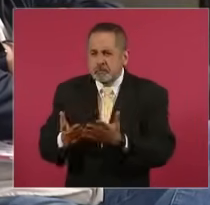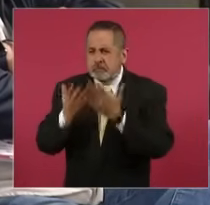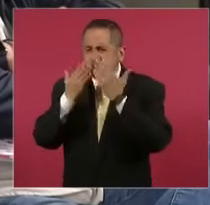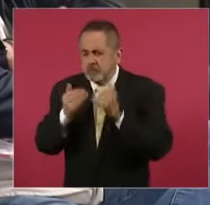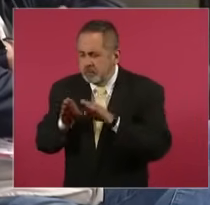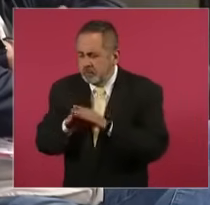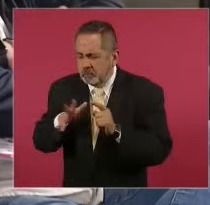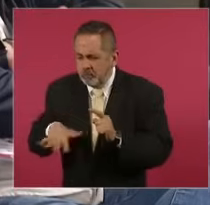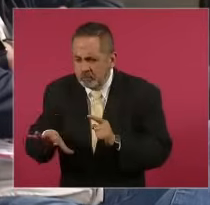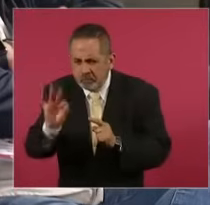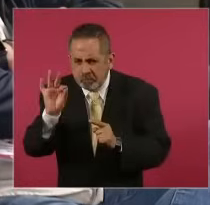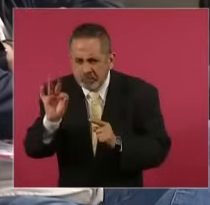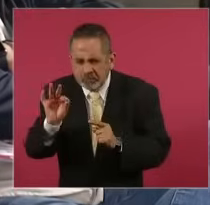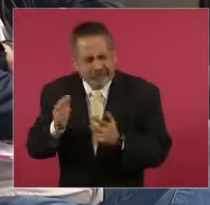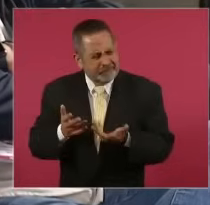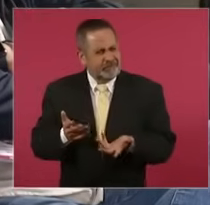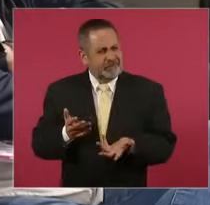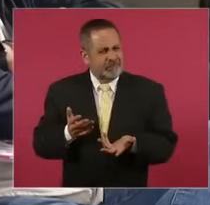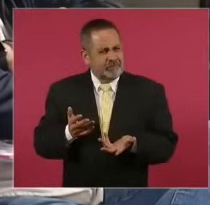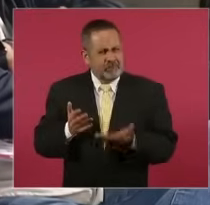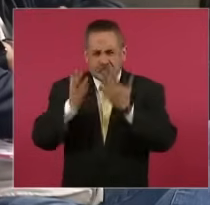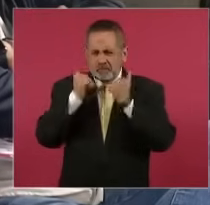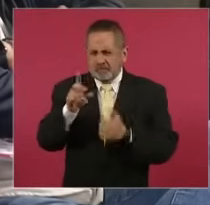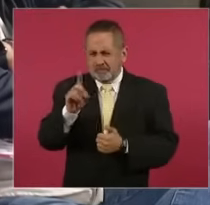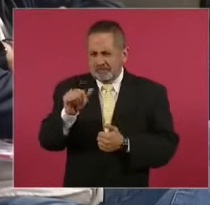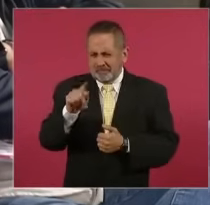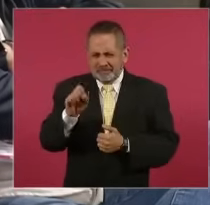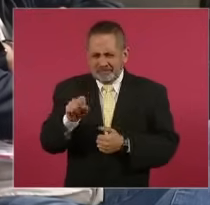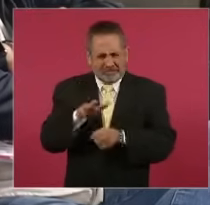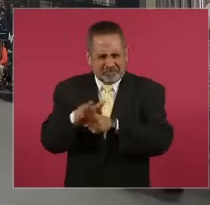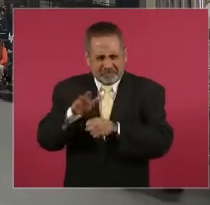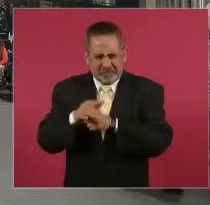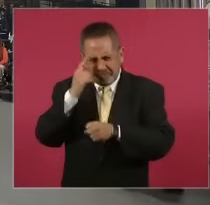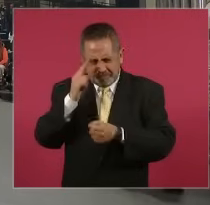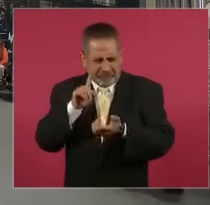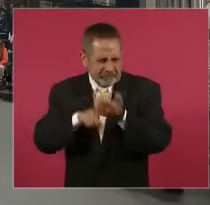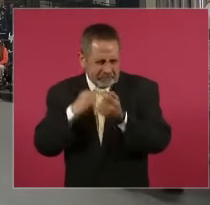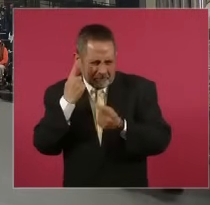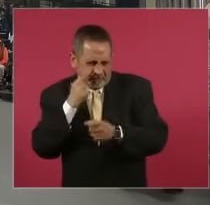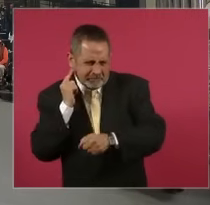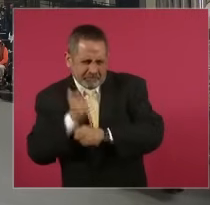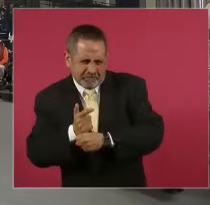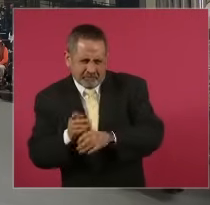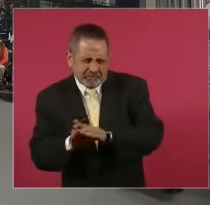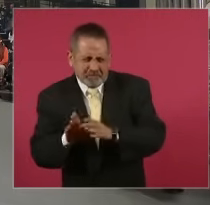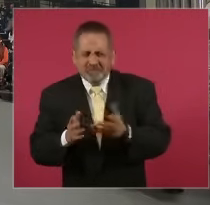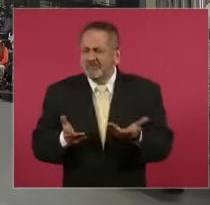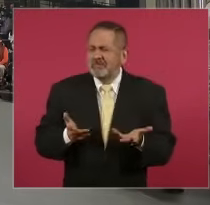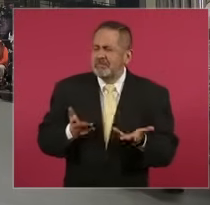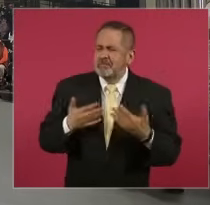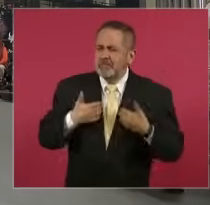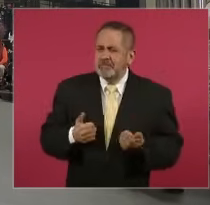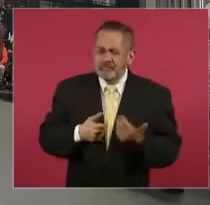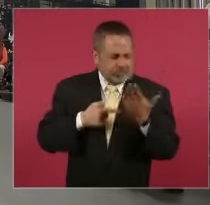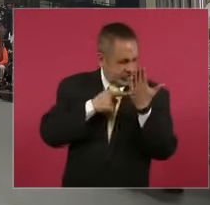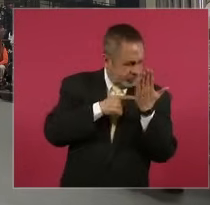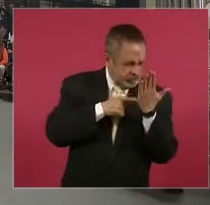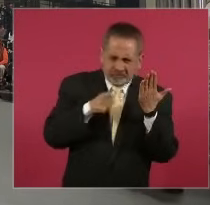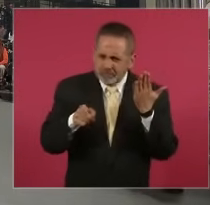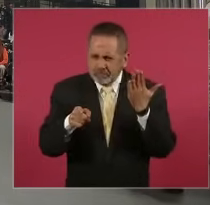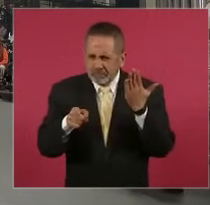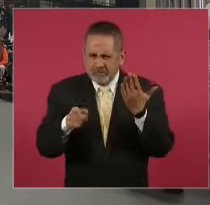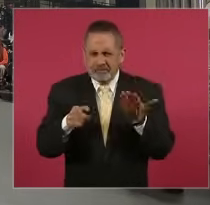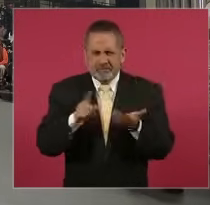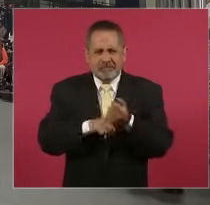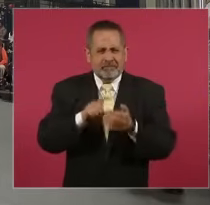la búsqueda, registros sin datos suficientes para identificar, ¿cómo son